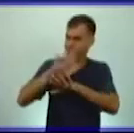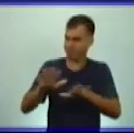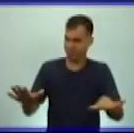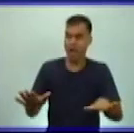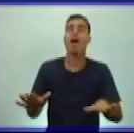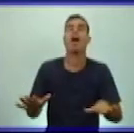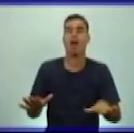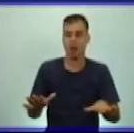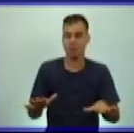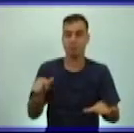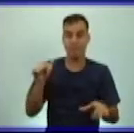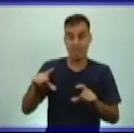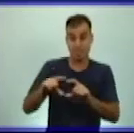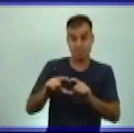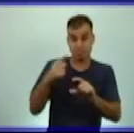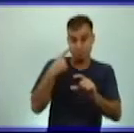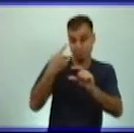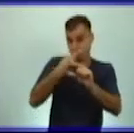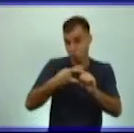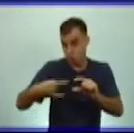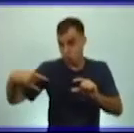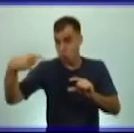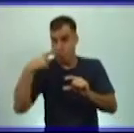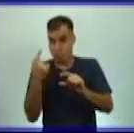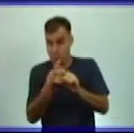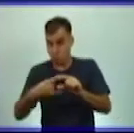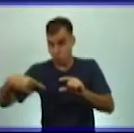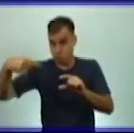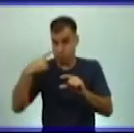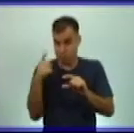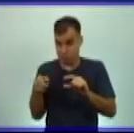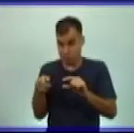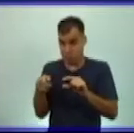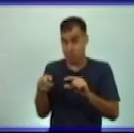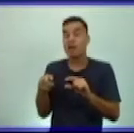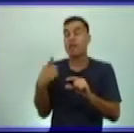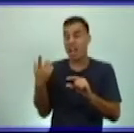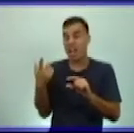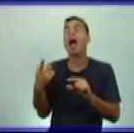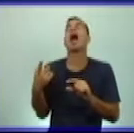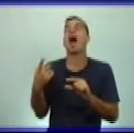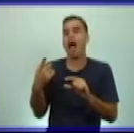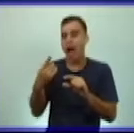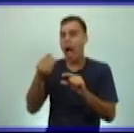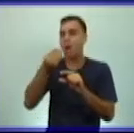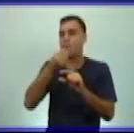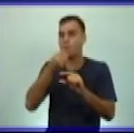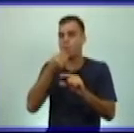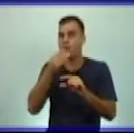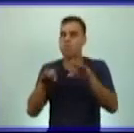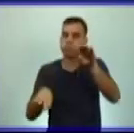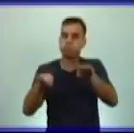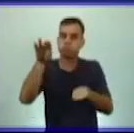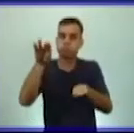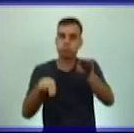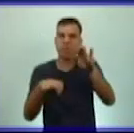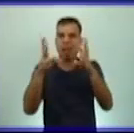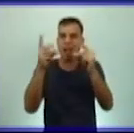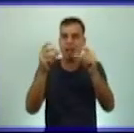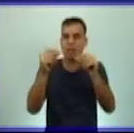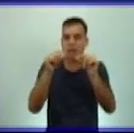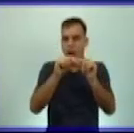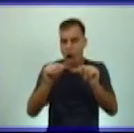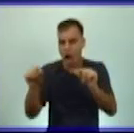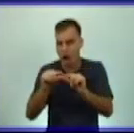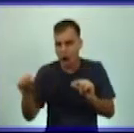este imán respecto al contorno da lugar a que haya variación de la cantidad de líneas de inducción